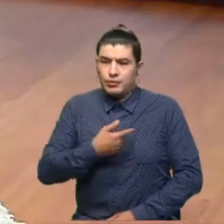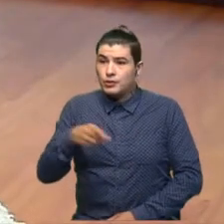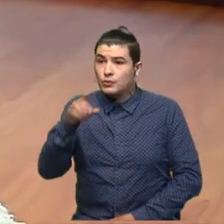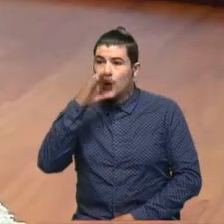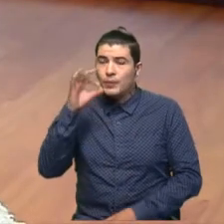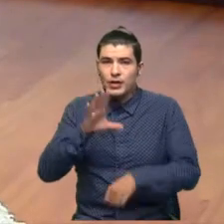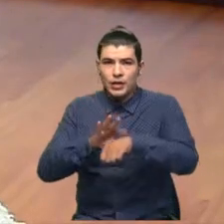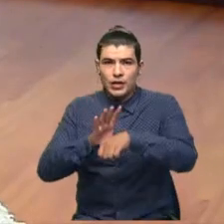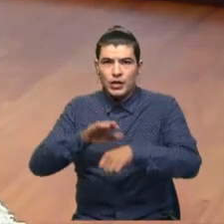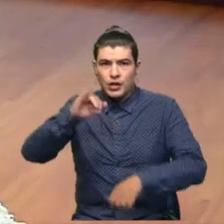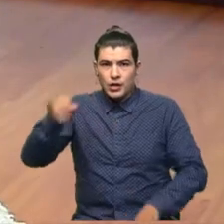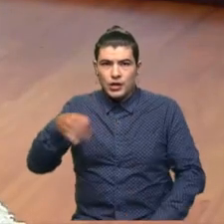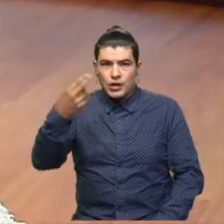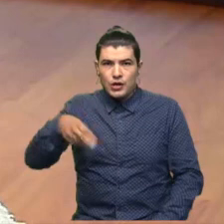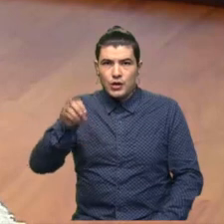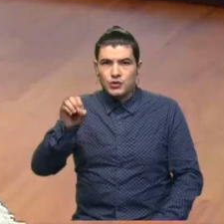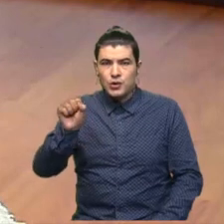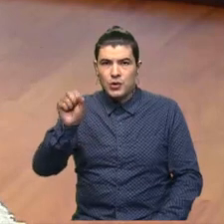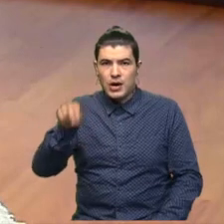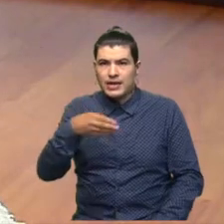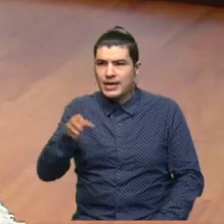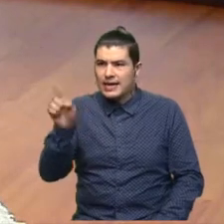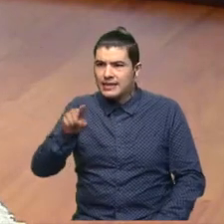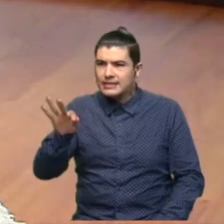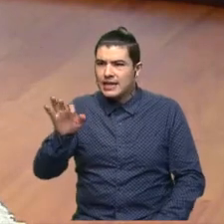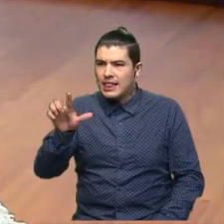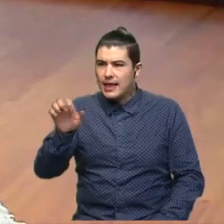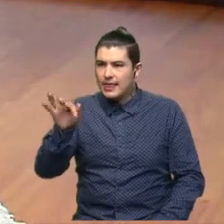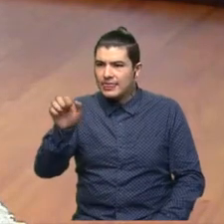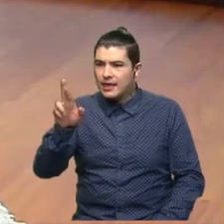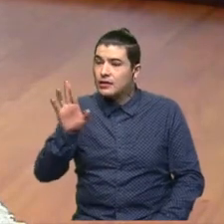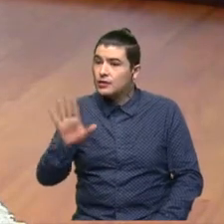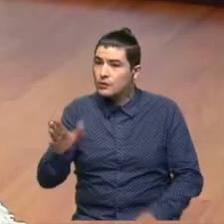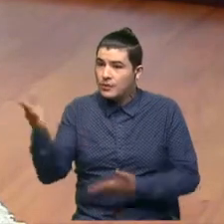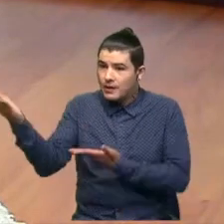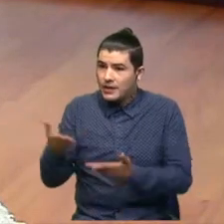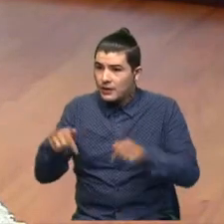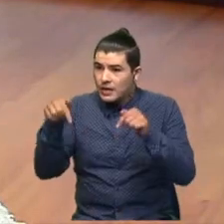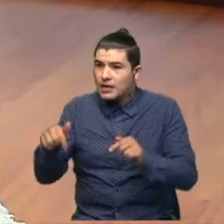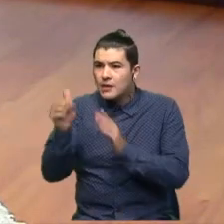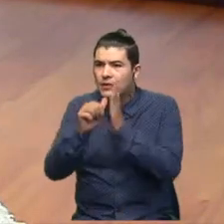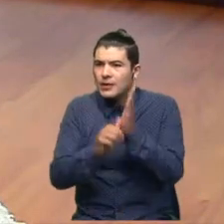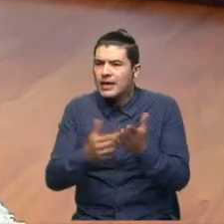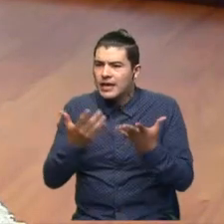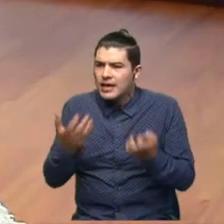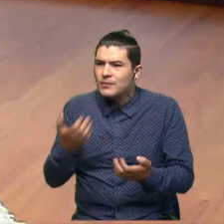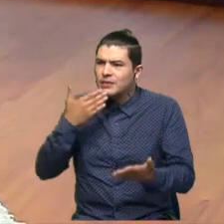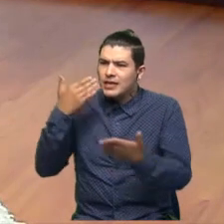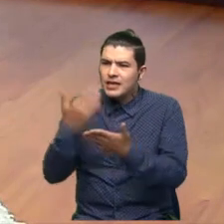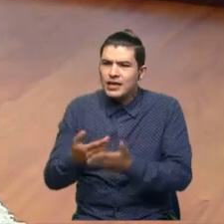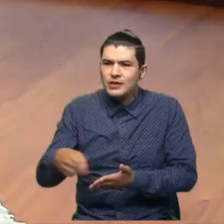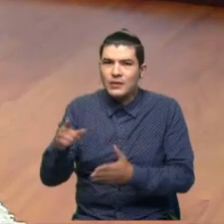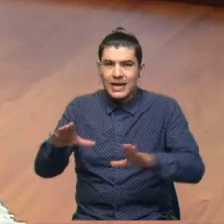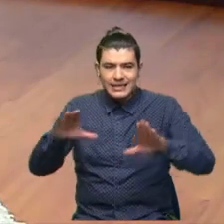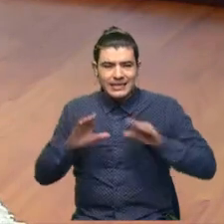el doctor Joan Sletter. Doctor Joan, bienvenido a nuestro programa y de antemano queremos darle las gracias por aceptar nuestra invitación a